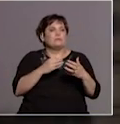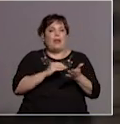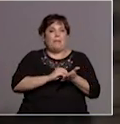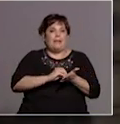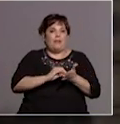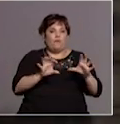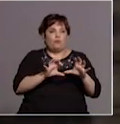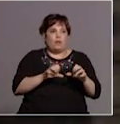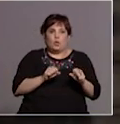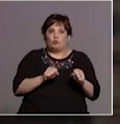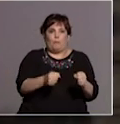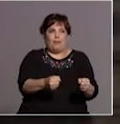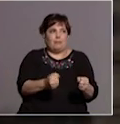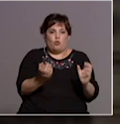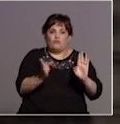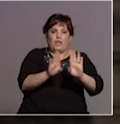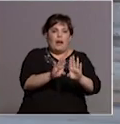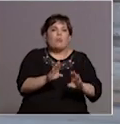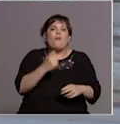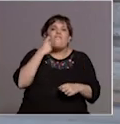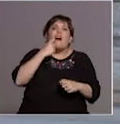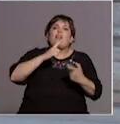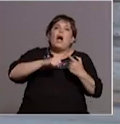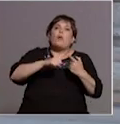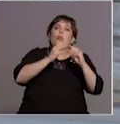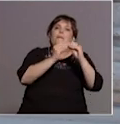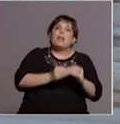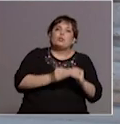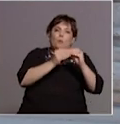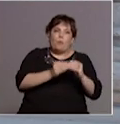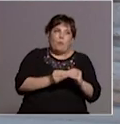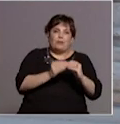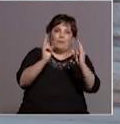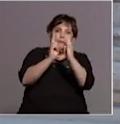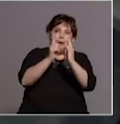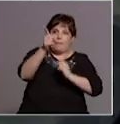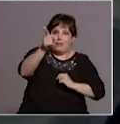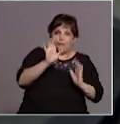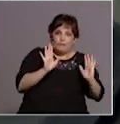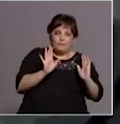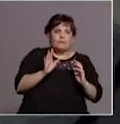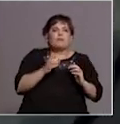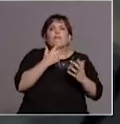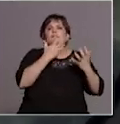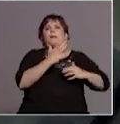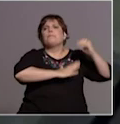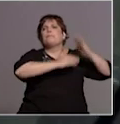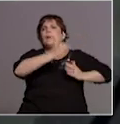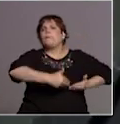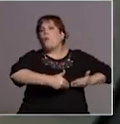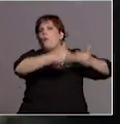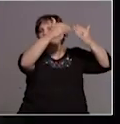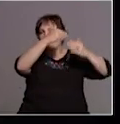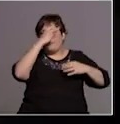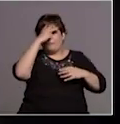administración cerrada a raíz de la falta de acuerdo presupuestal con la oposición que controla la cámara baja la construcción de un muro en la frontera sur una de